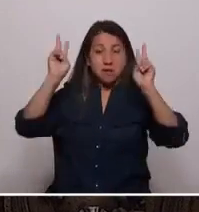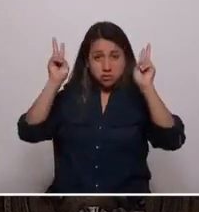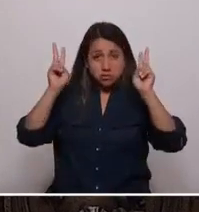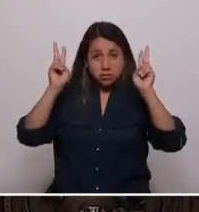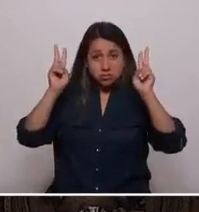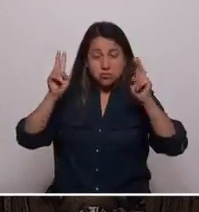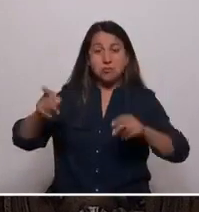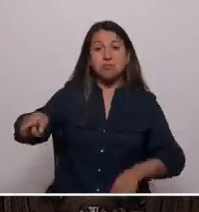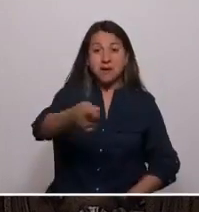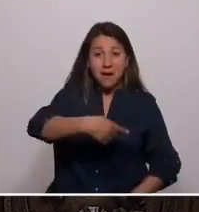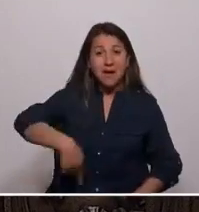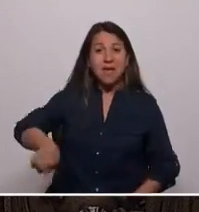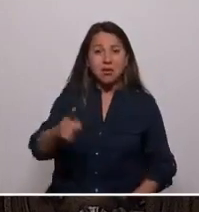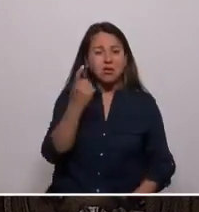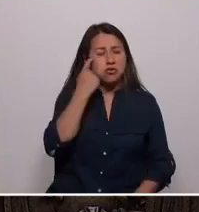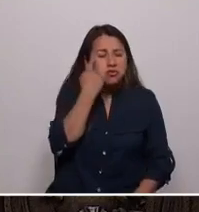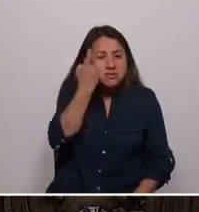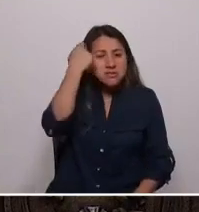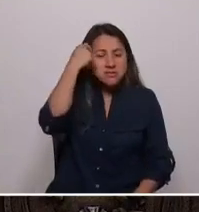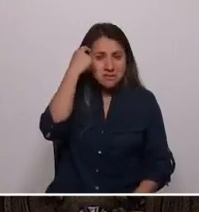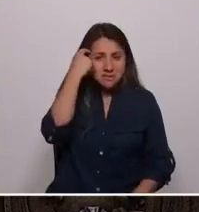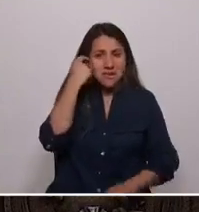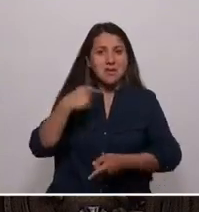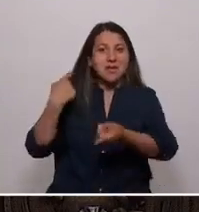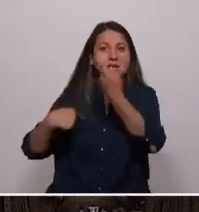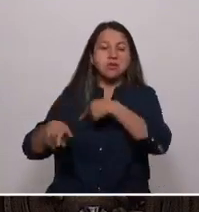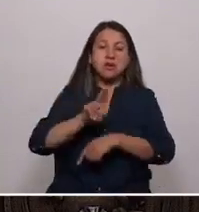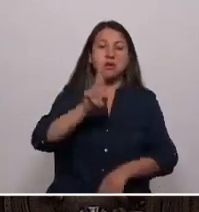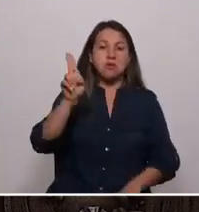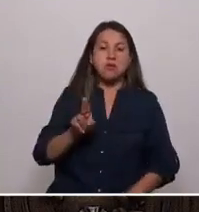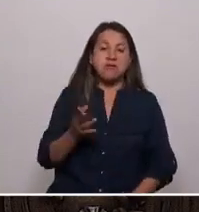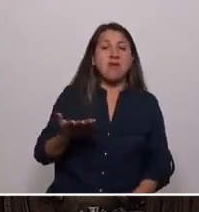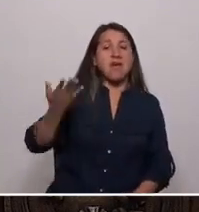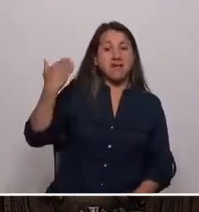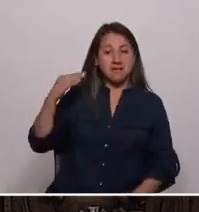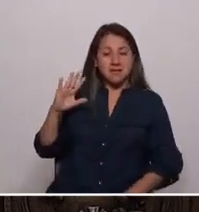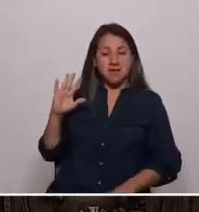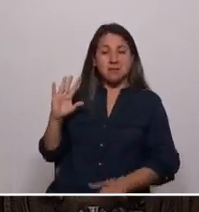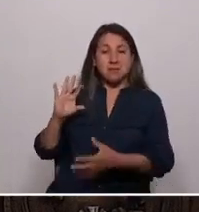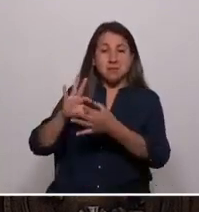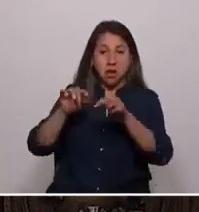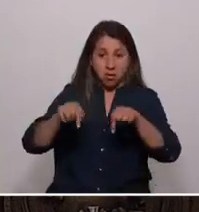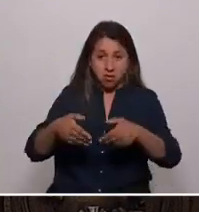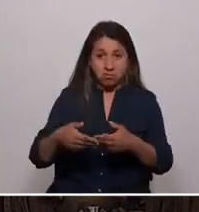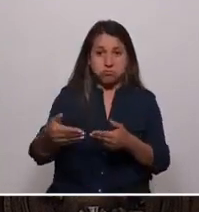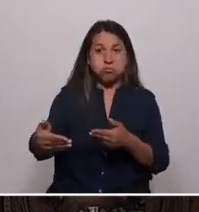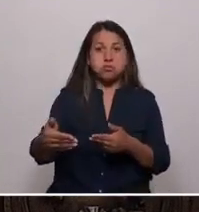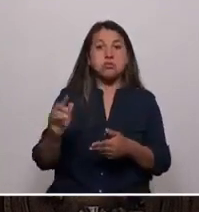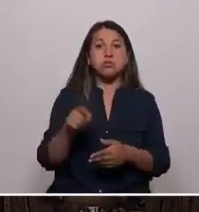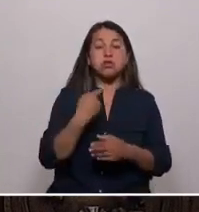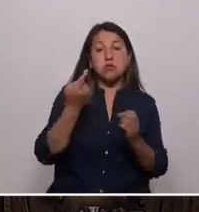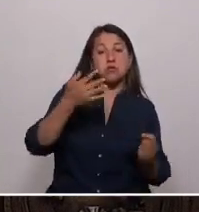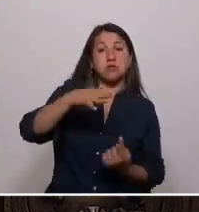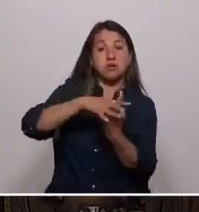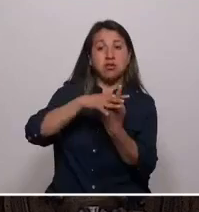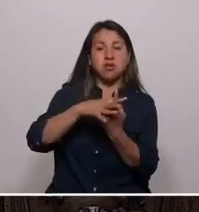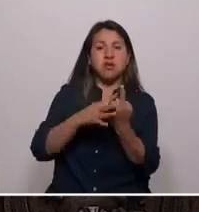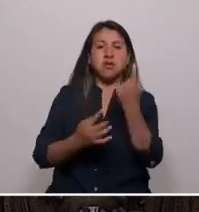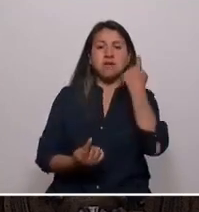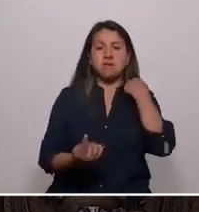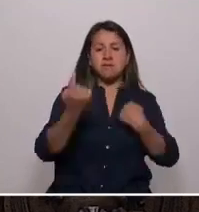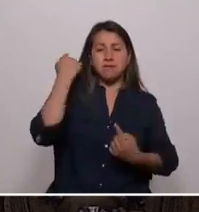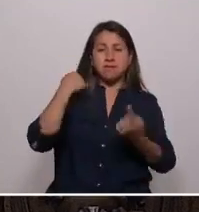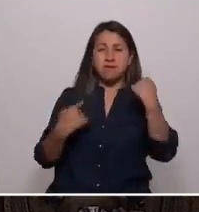para ello debemos ser conscientes de nuestra historia republicana. Ya al inicio de nuestra República, nuestros fundadores se debatieron